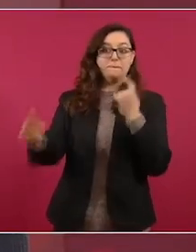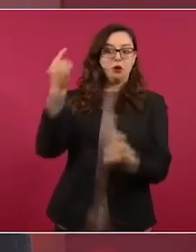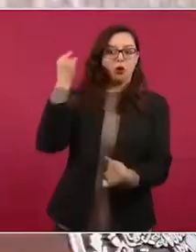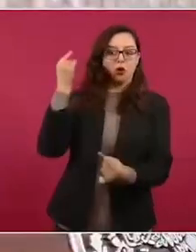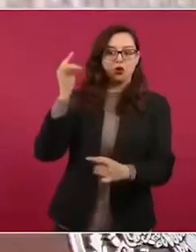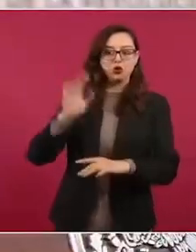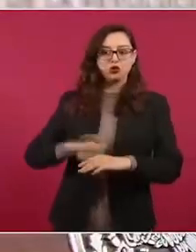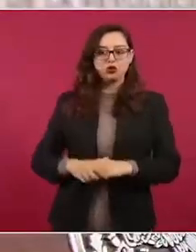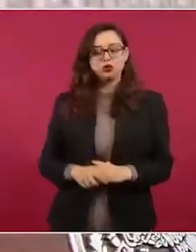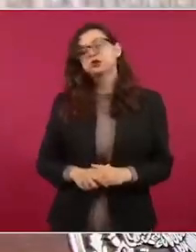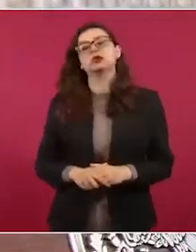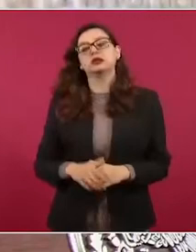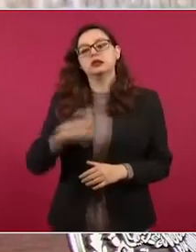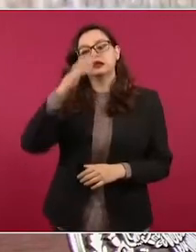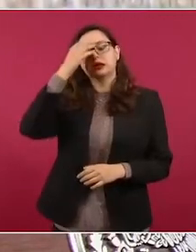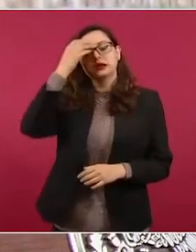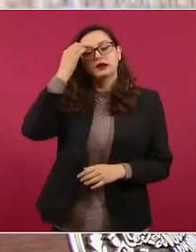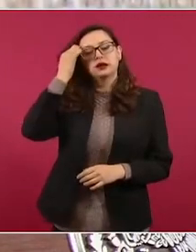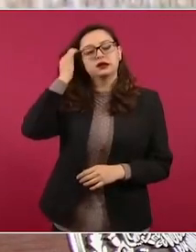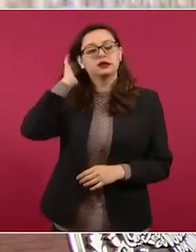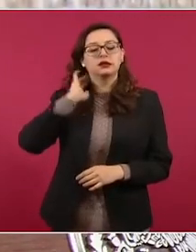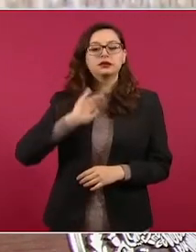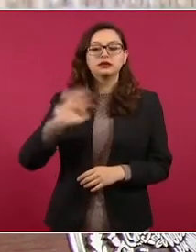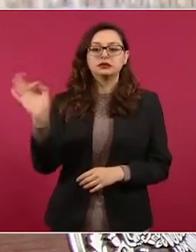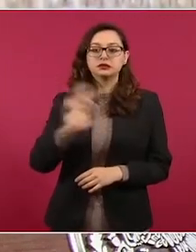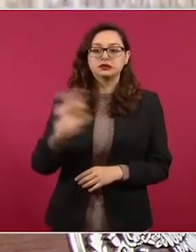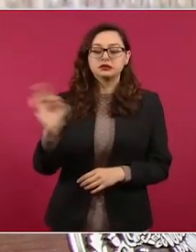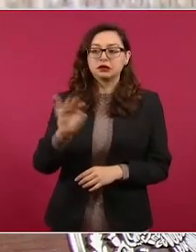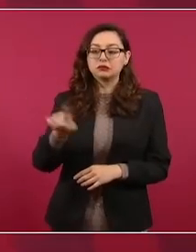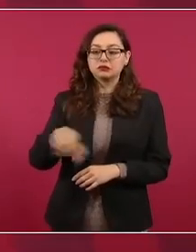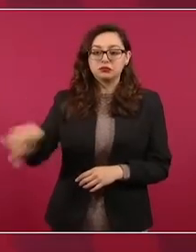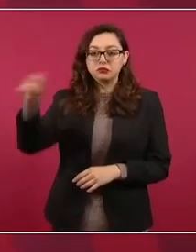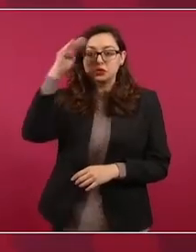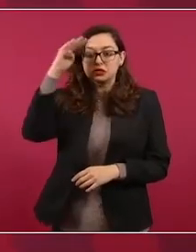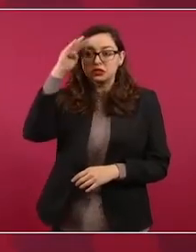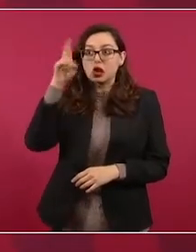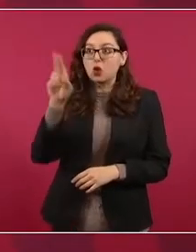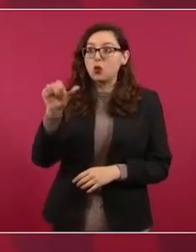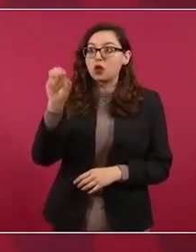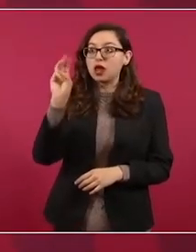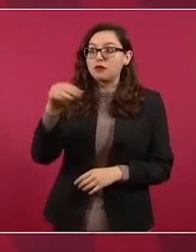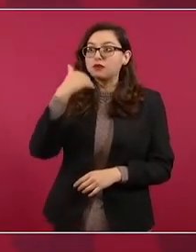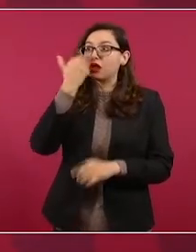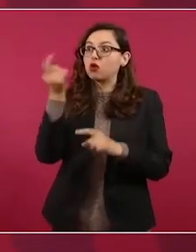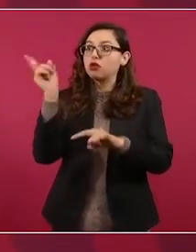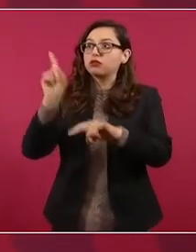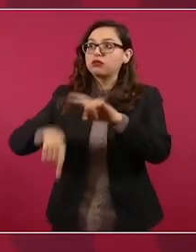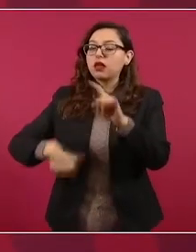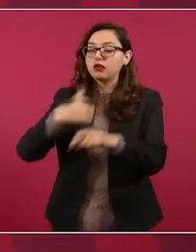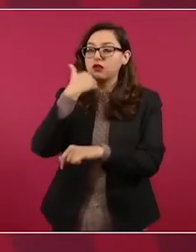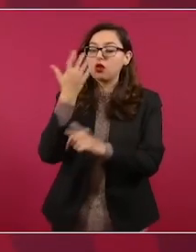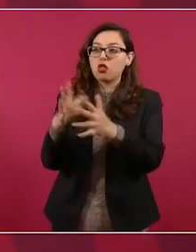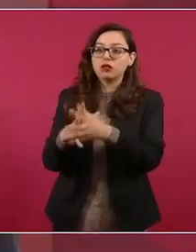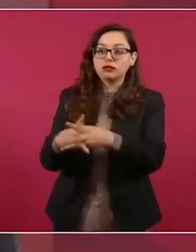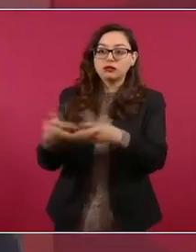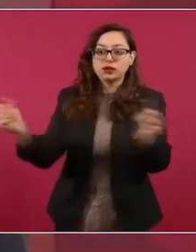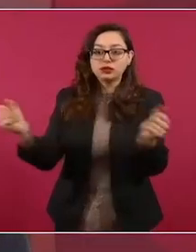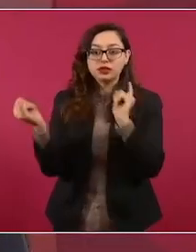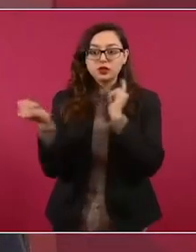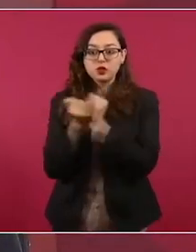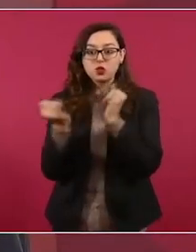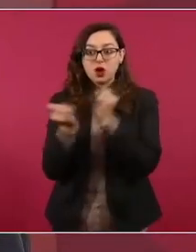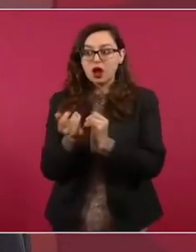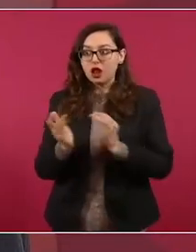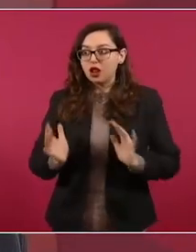A lo mejor me acusarían de que ya quiero destruir las universidades públicas. O